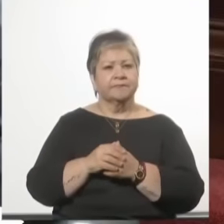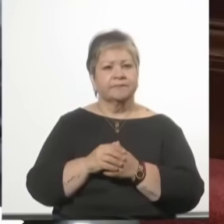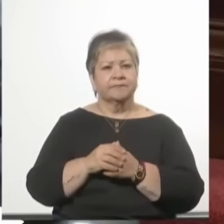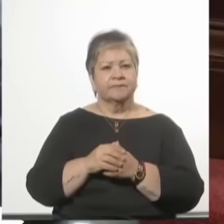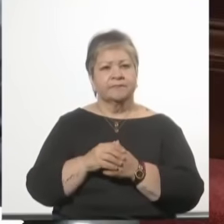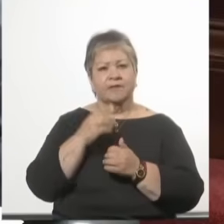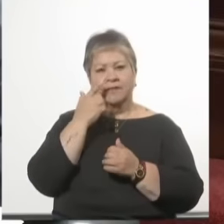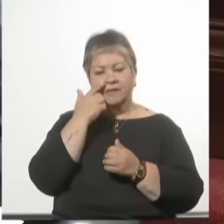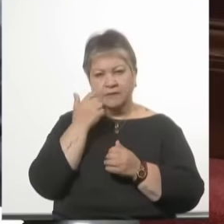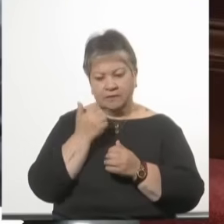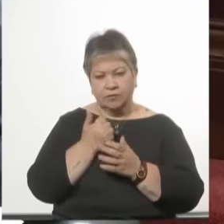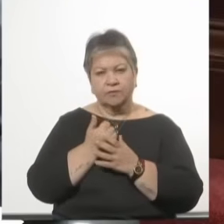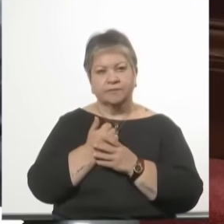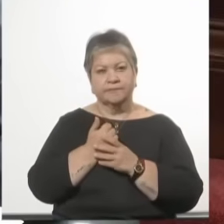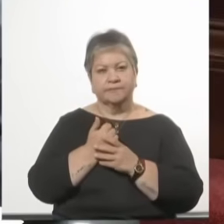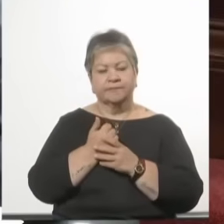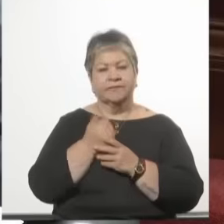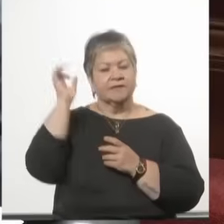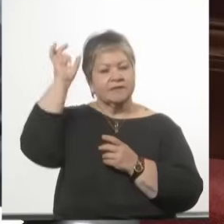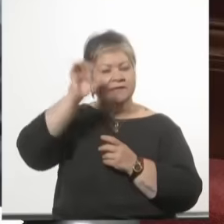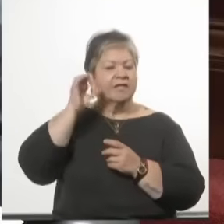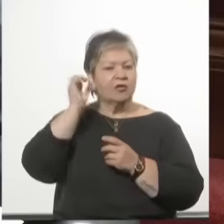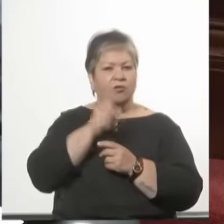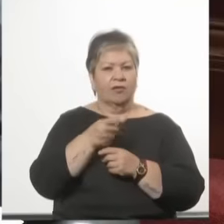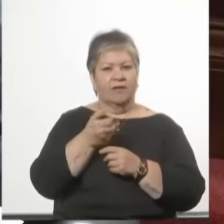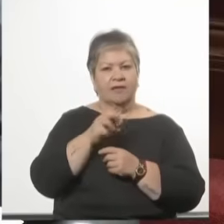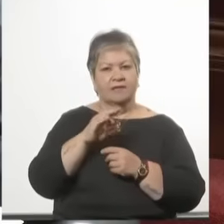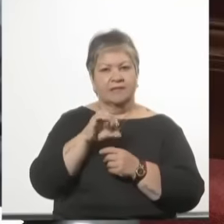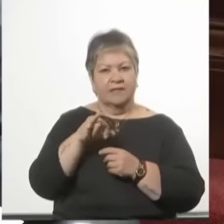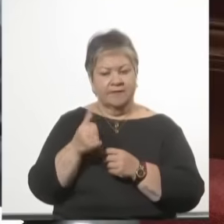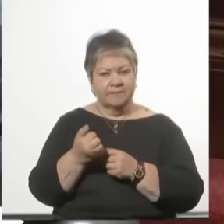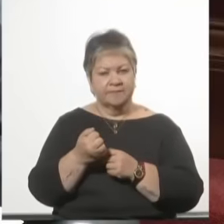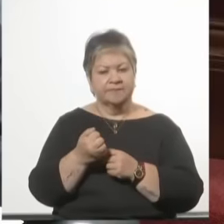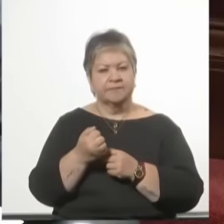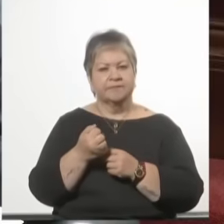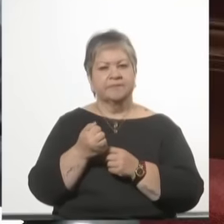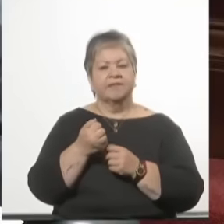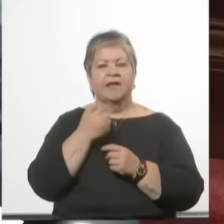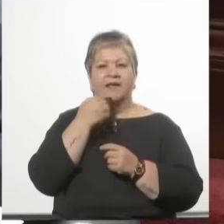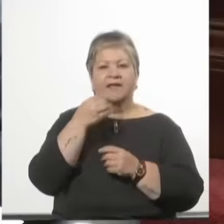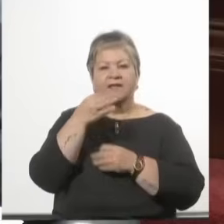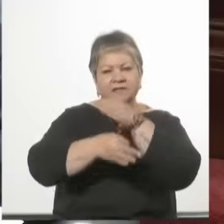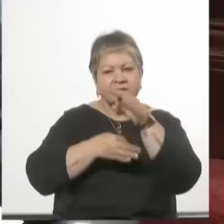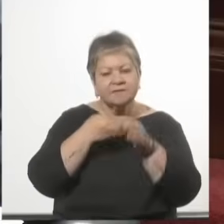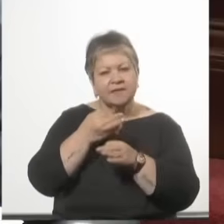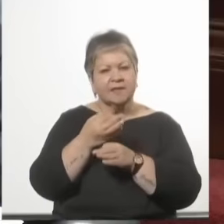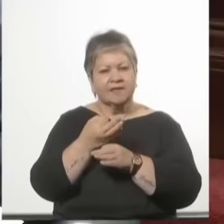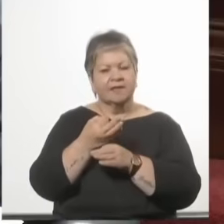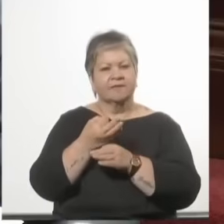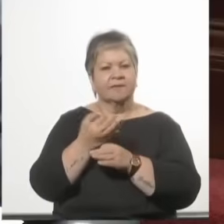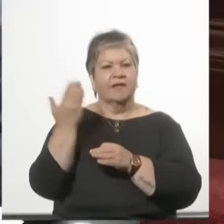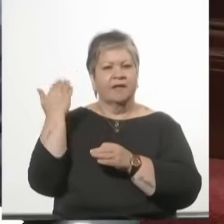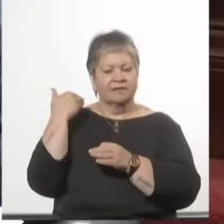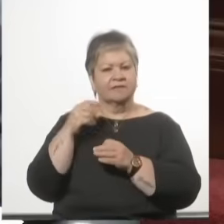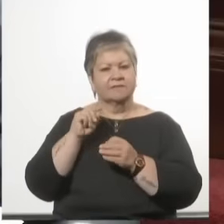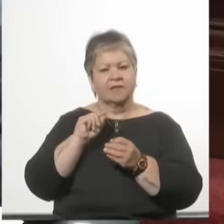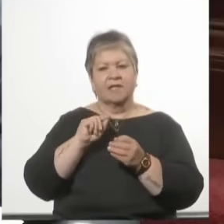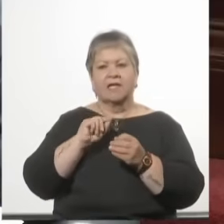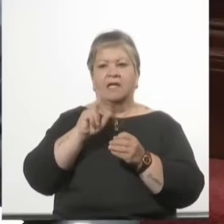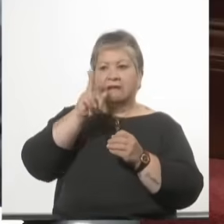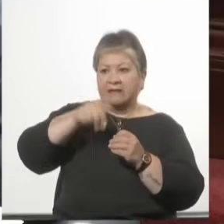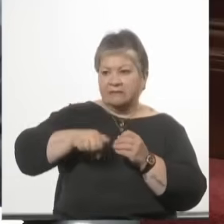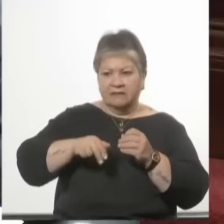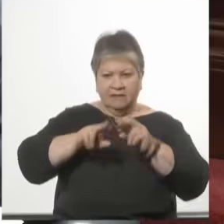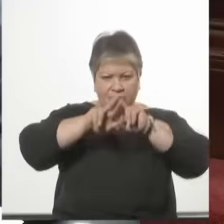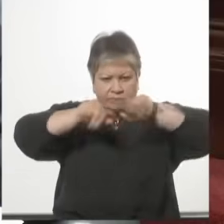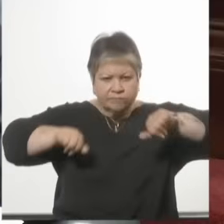señor senador interpelante sostuvo en un pasaje de su alocución que rescindir un contrato